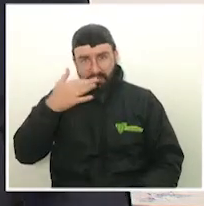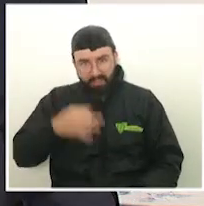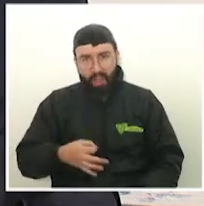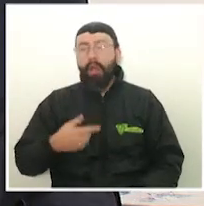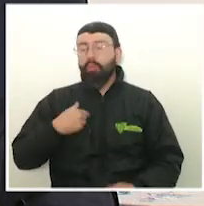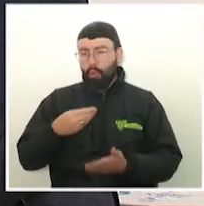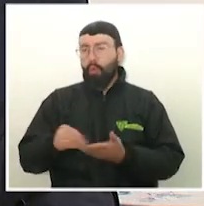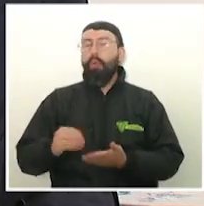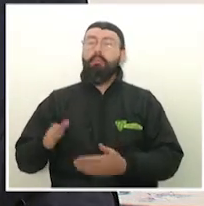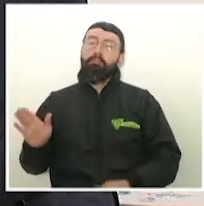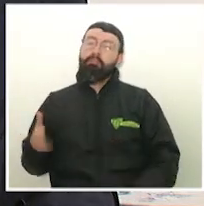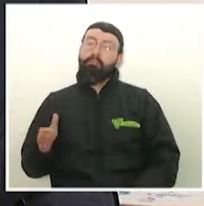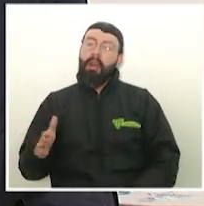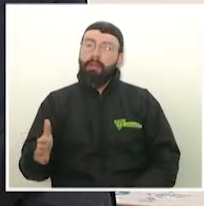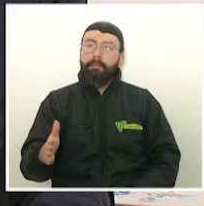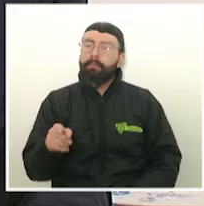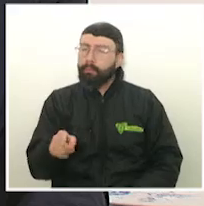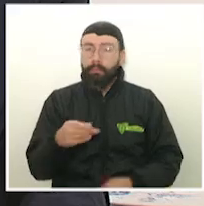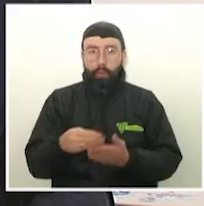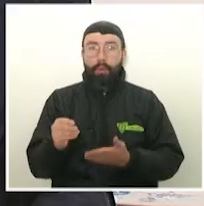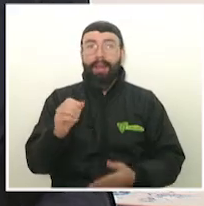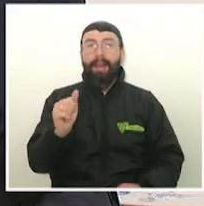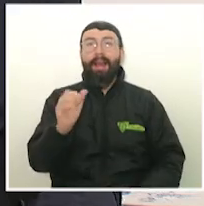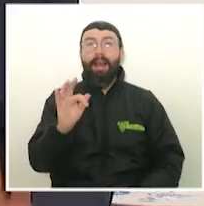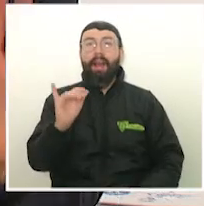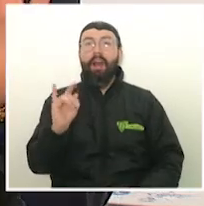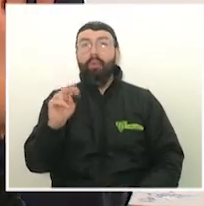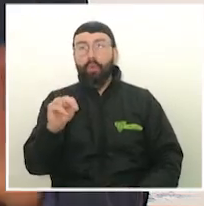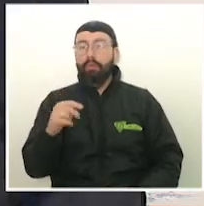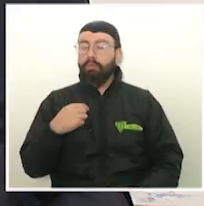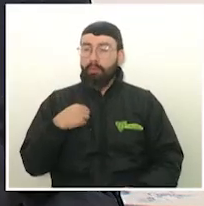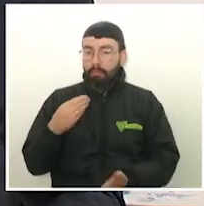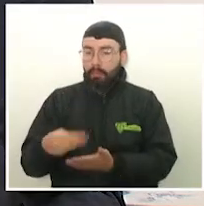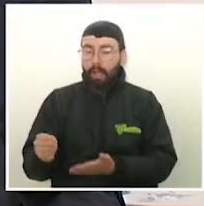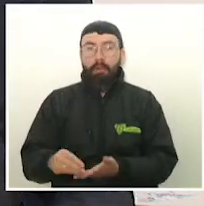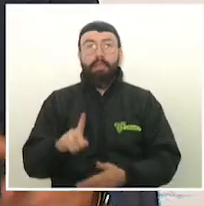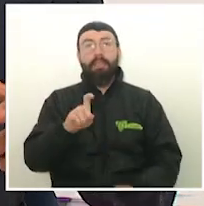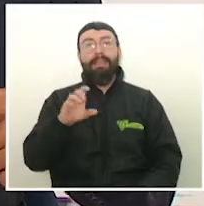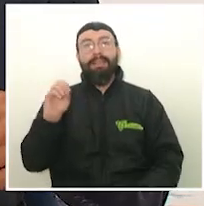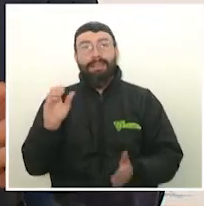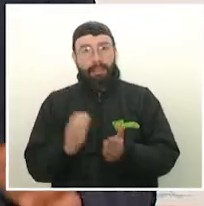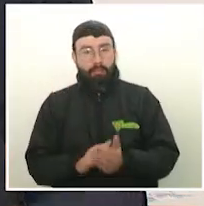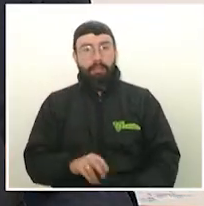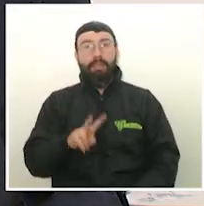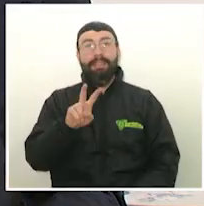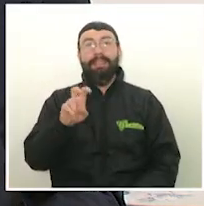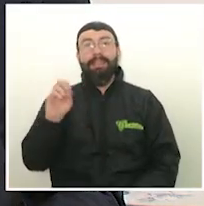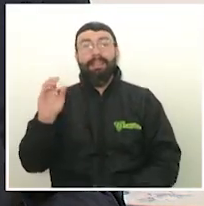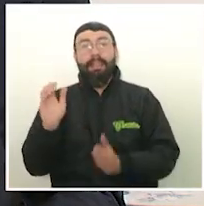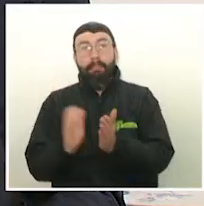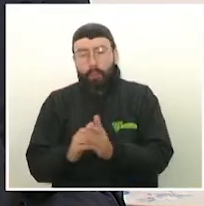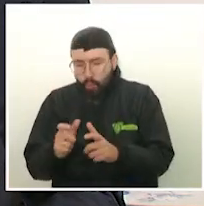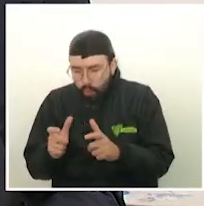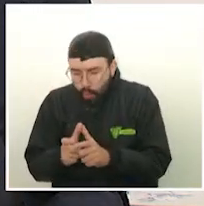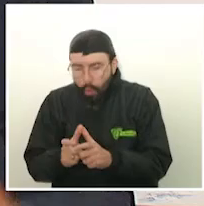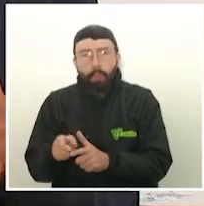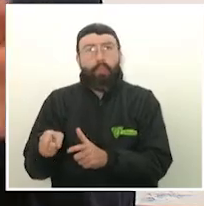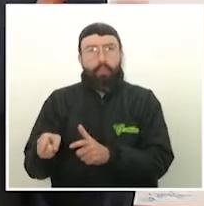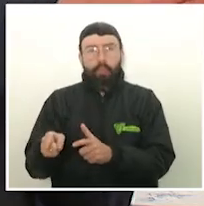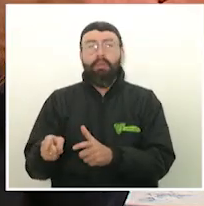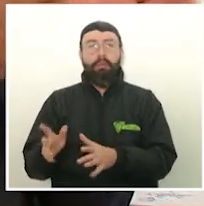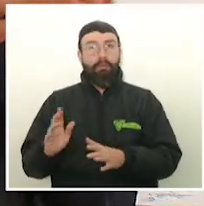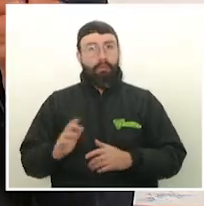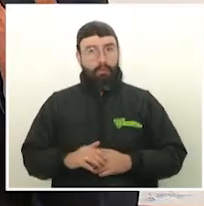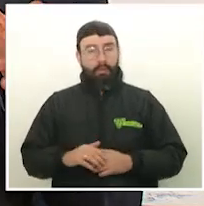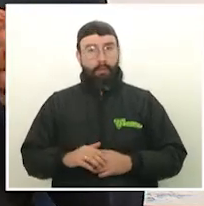cada que yo voy a comprar el atún, pues yo tengo que pagar 60, 70 mil pesos por un pedacito de atún. Entonces yo